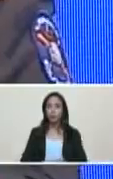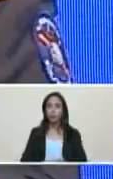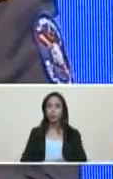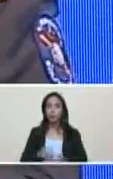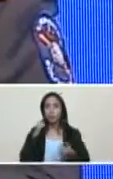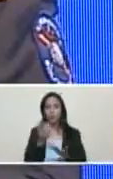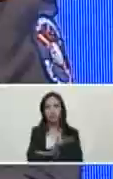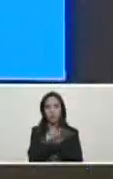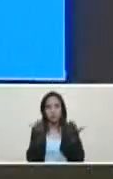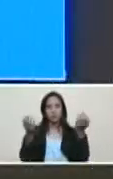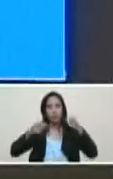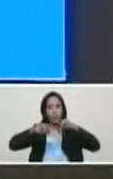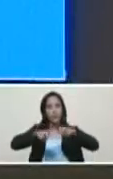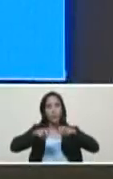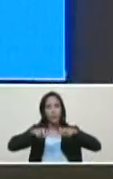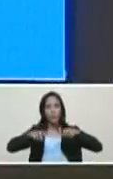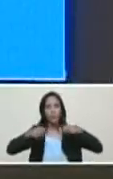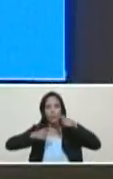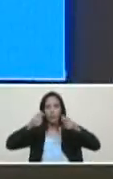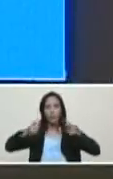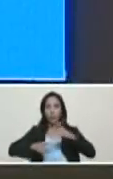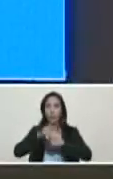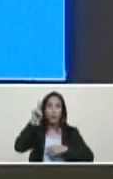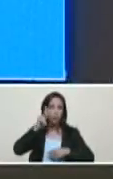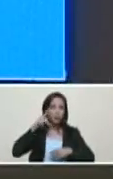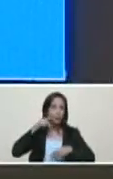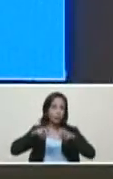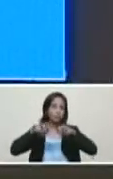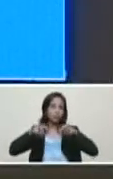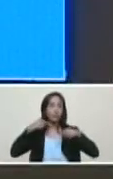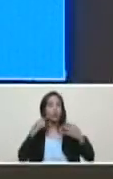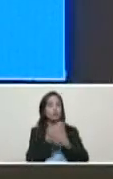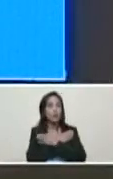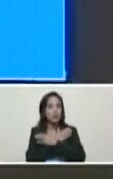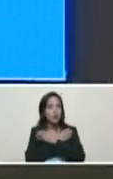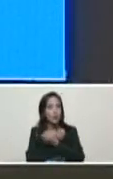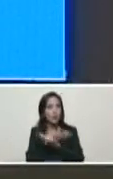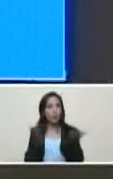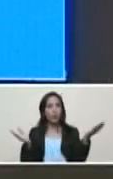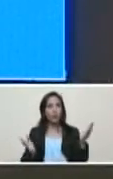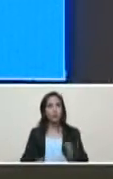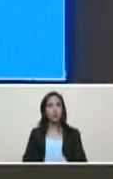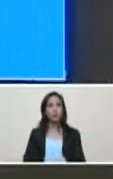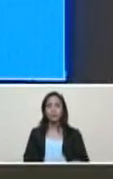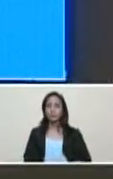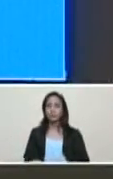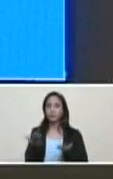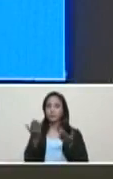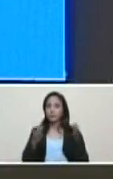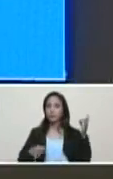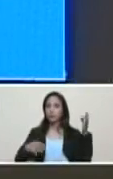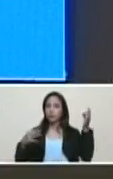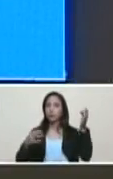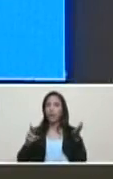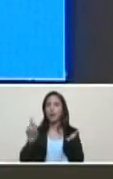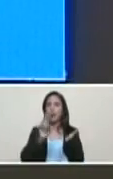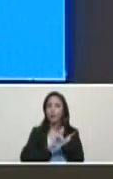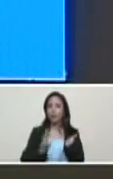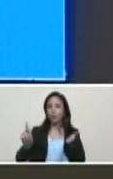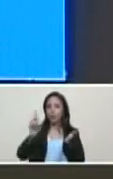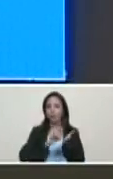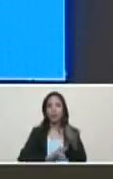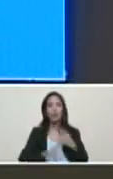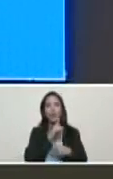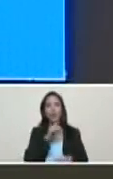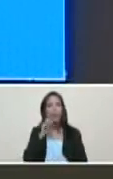Pedro Calzadilla, señores profesores, quiero felicitar la edición de la revista Memorias,